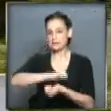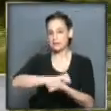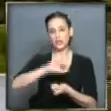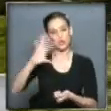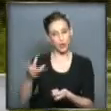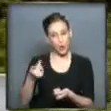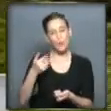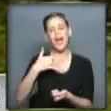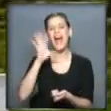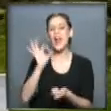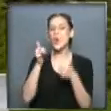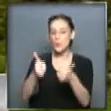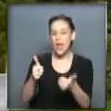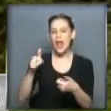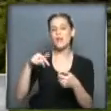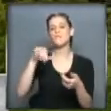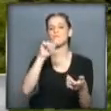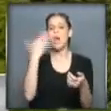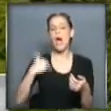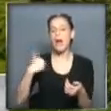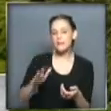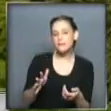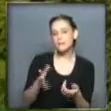país por un precio vil.